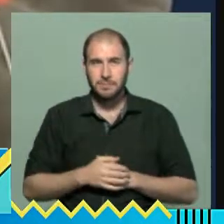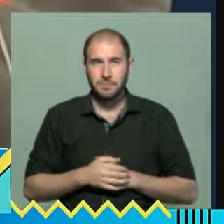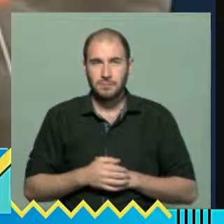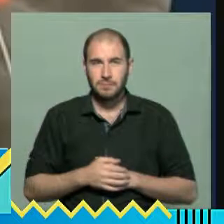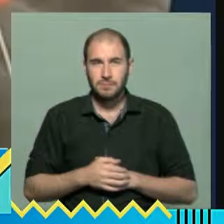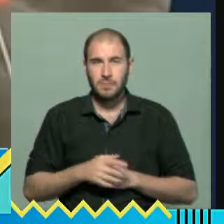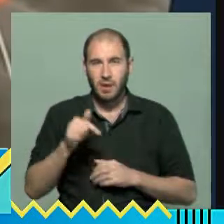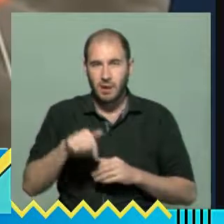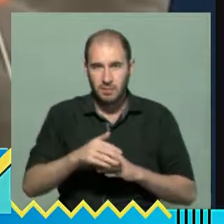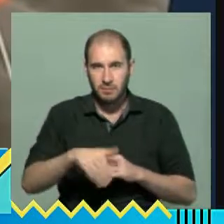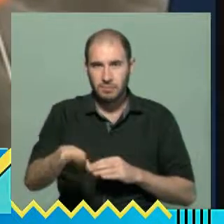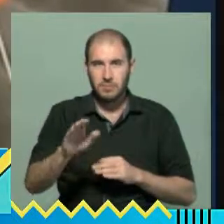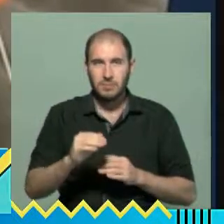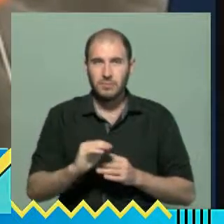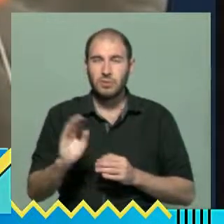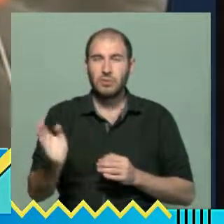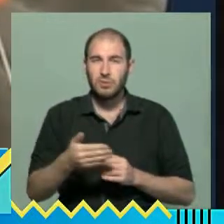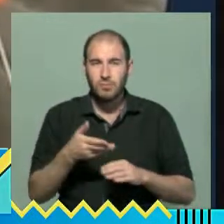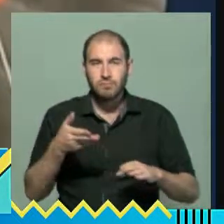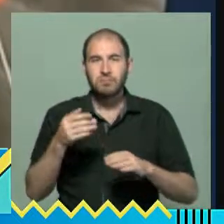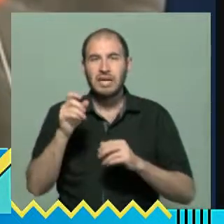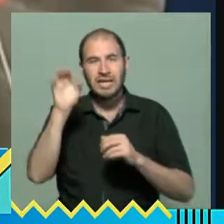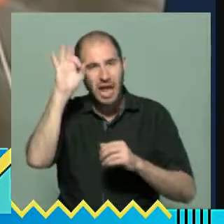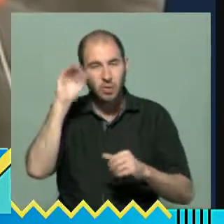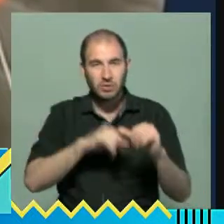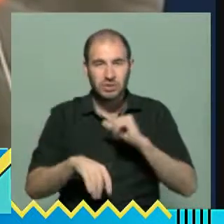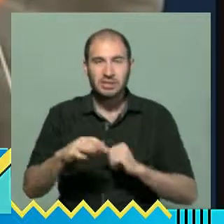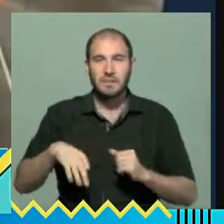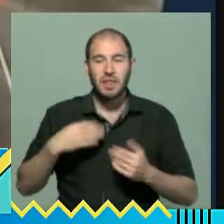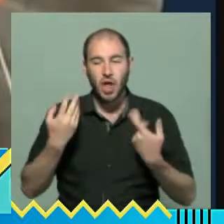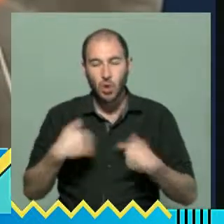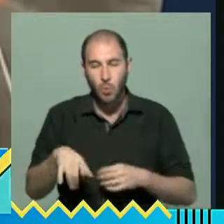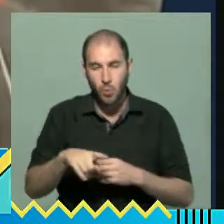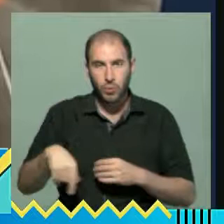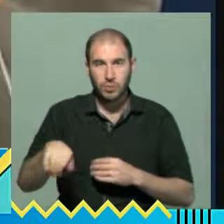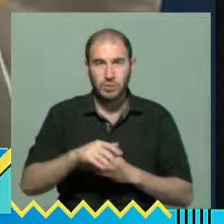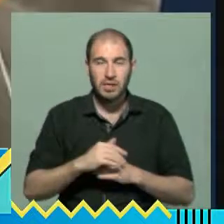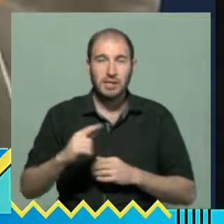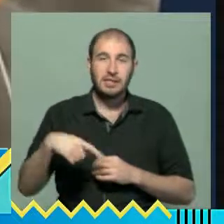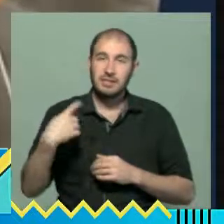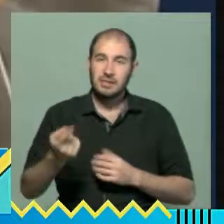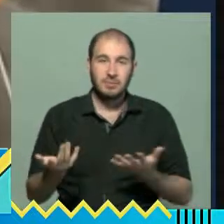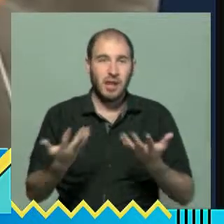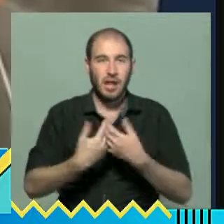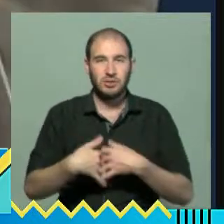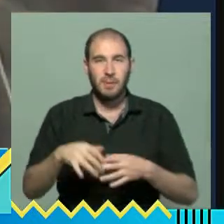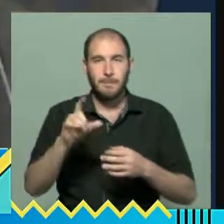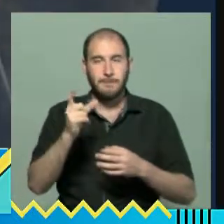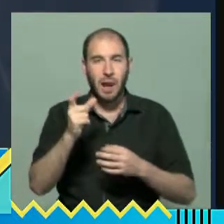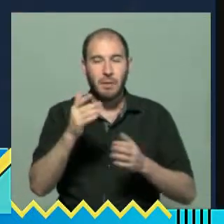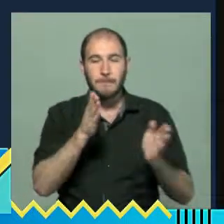de ahí en adelante, todo lo que sea la aplicabilidad de la neurociencia a la vida cotidiana, siempre está unido al concepto